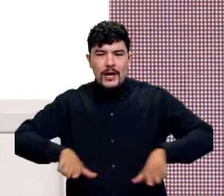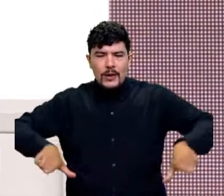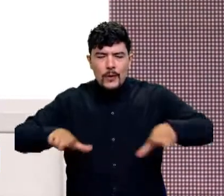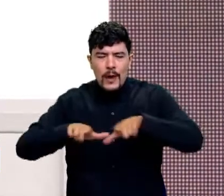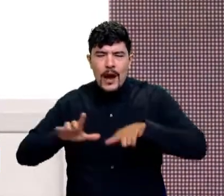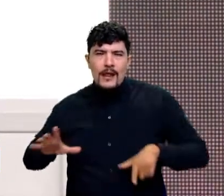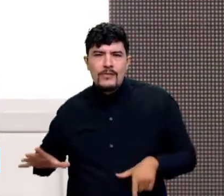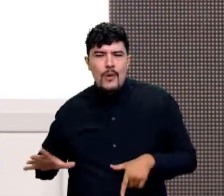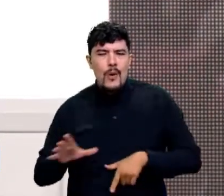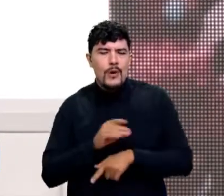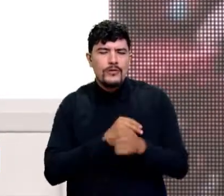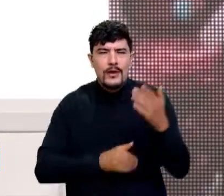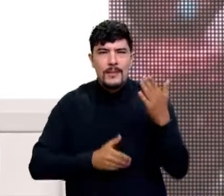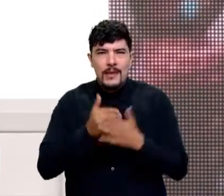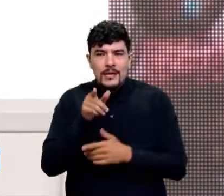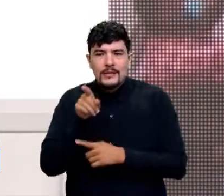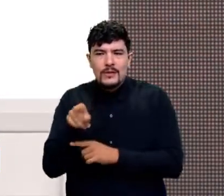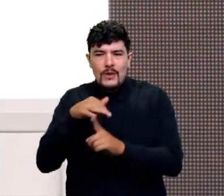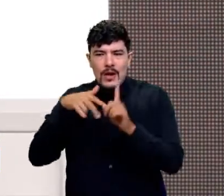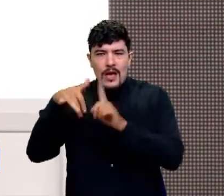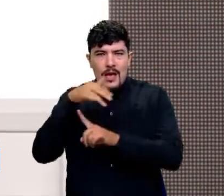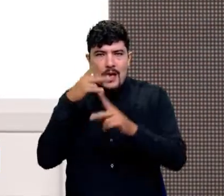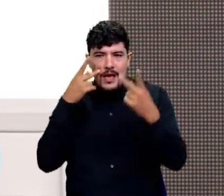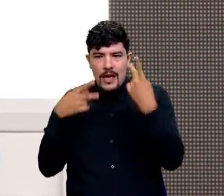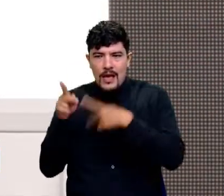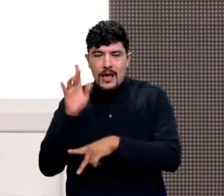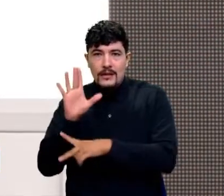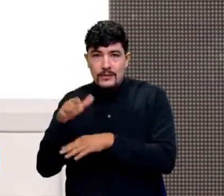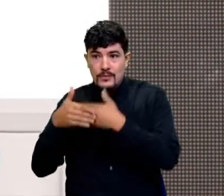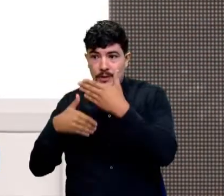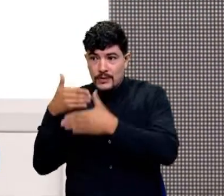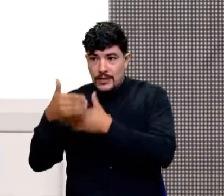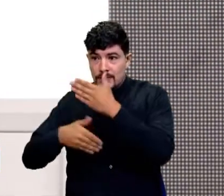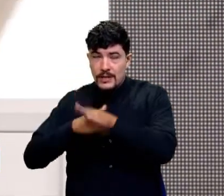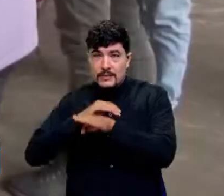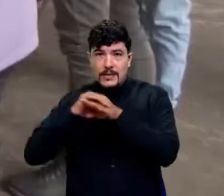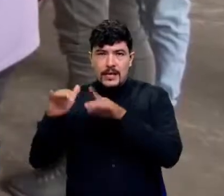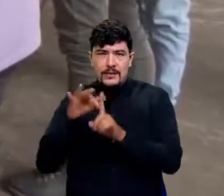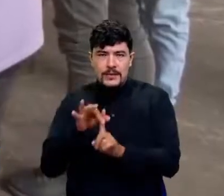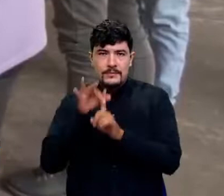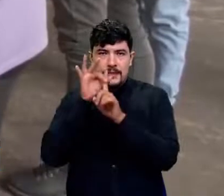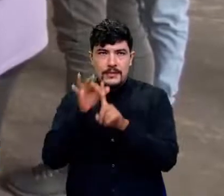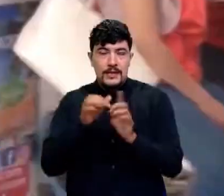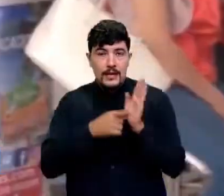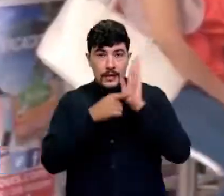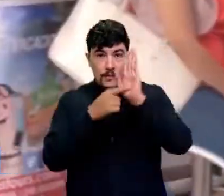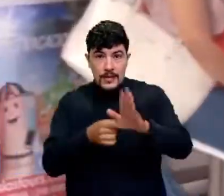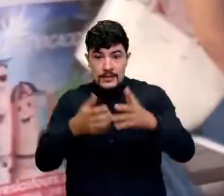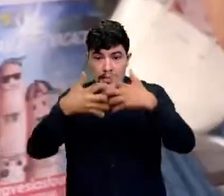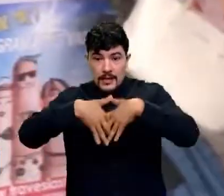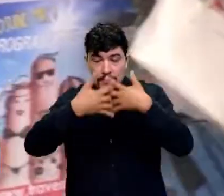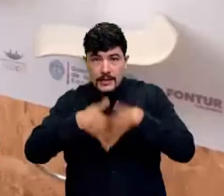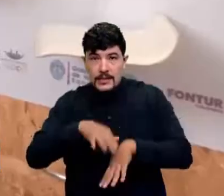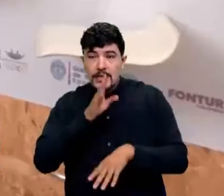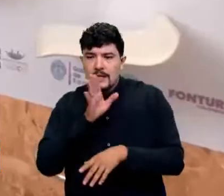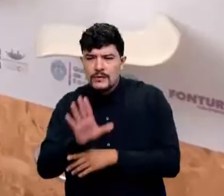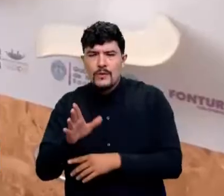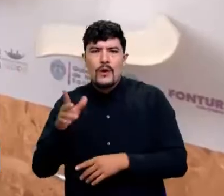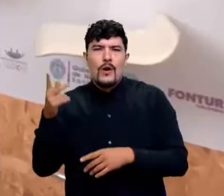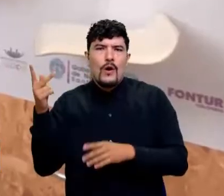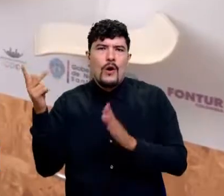todo comenzó con el sector turístico y su cadena de valor como invitados especiales entre la muestra empresarial se encuentran hoteles